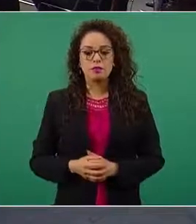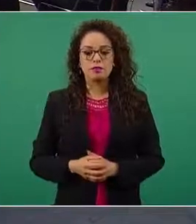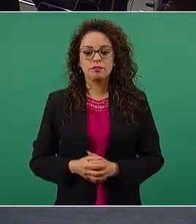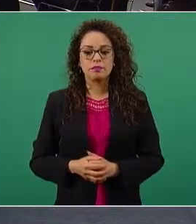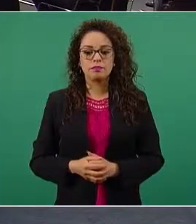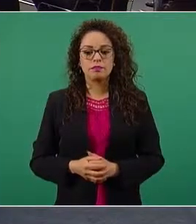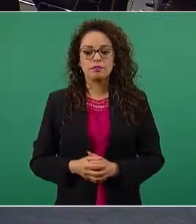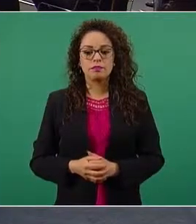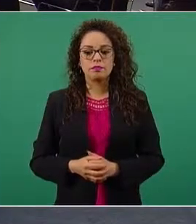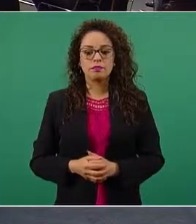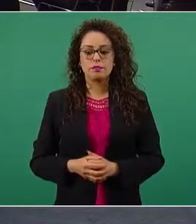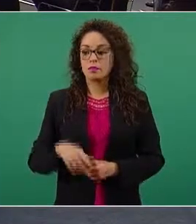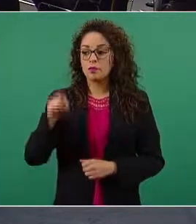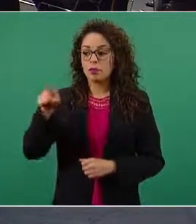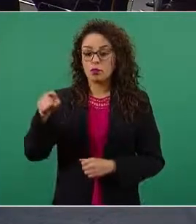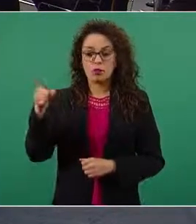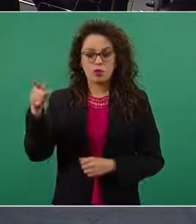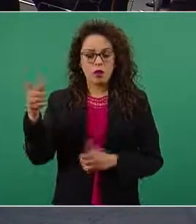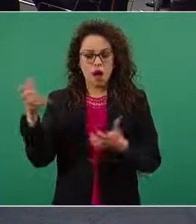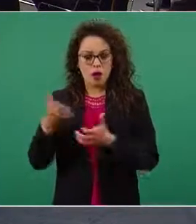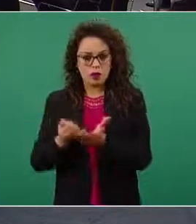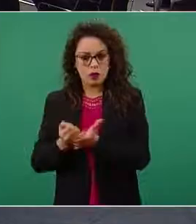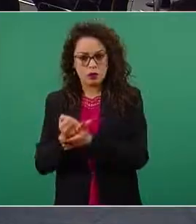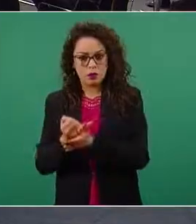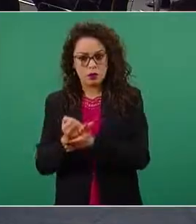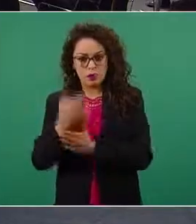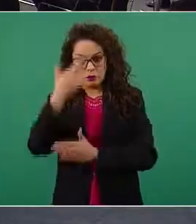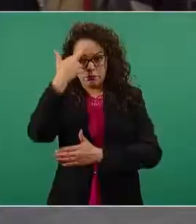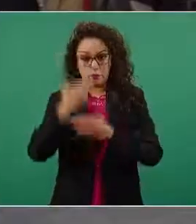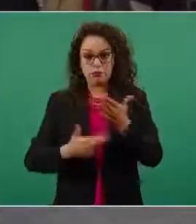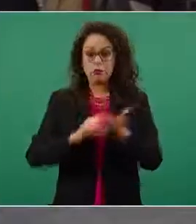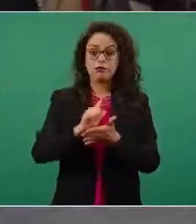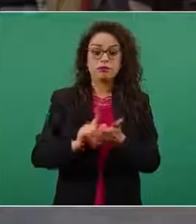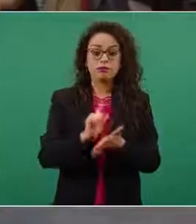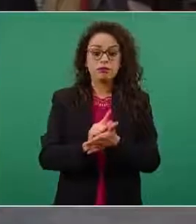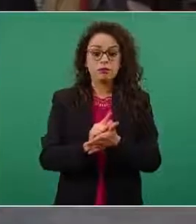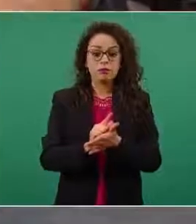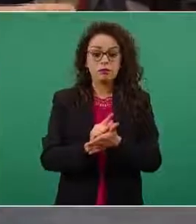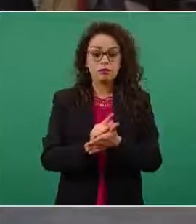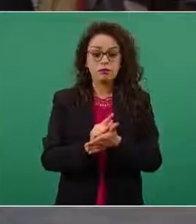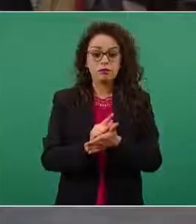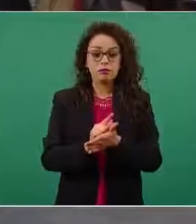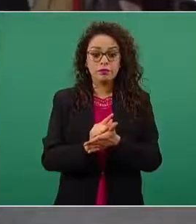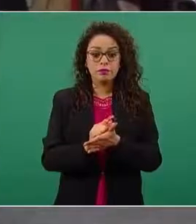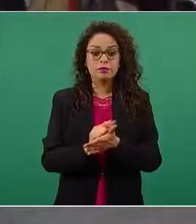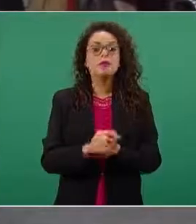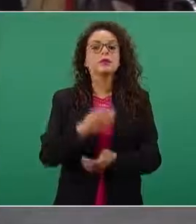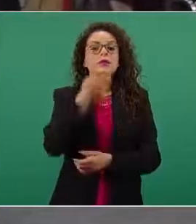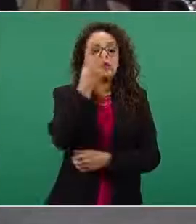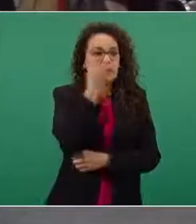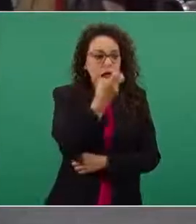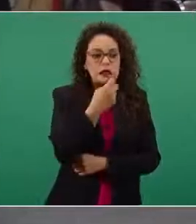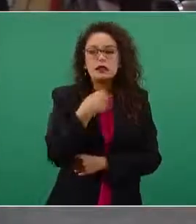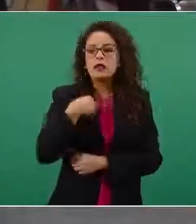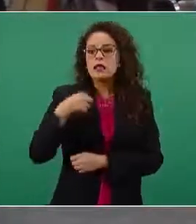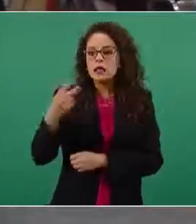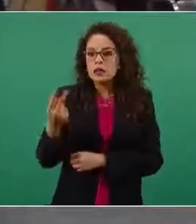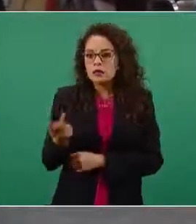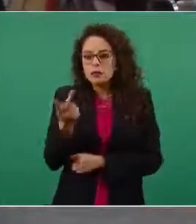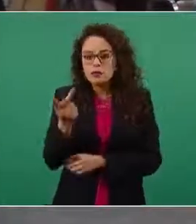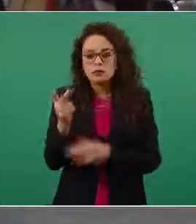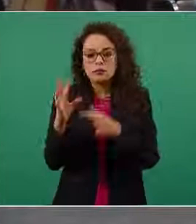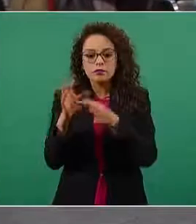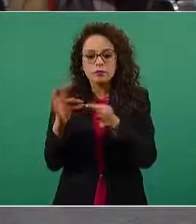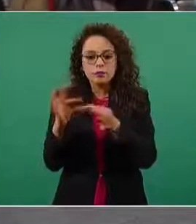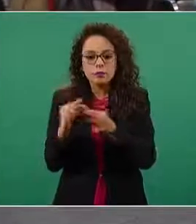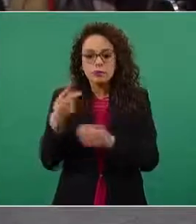Que no fue legal lo que hizo. Eso es lo que le estamos consultando y es lo que estamos planteando y no nos